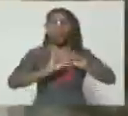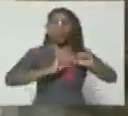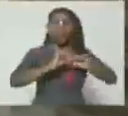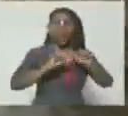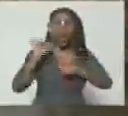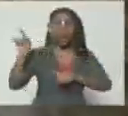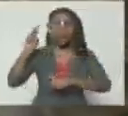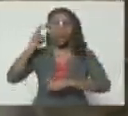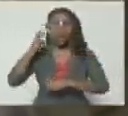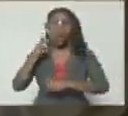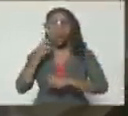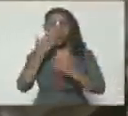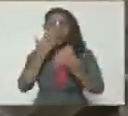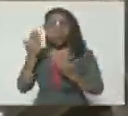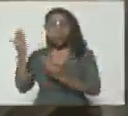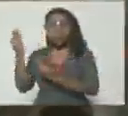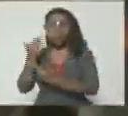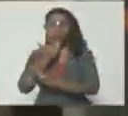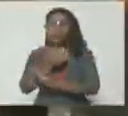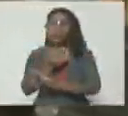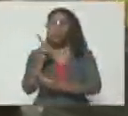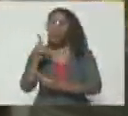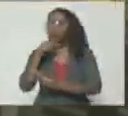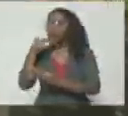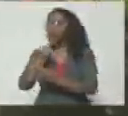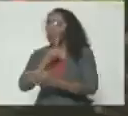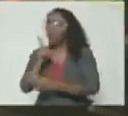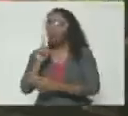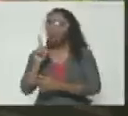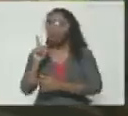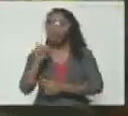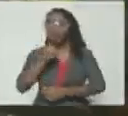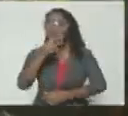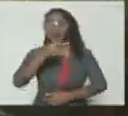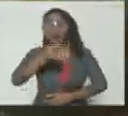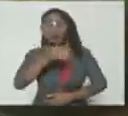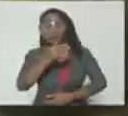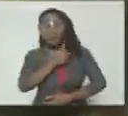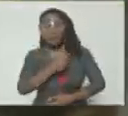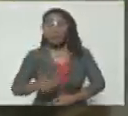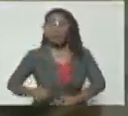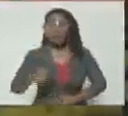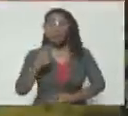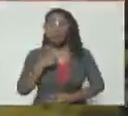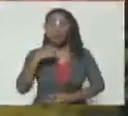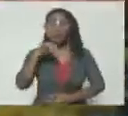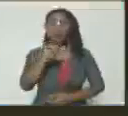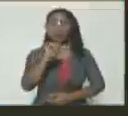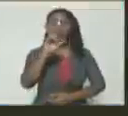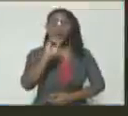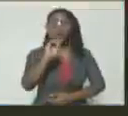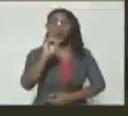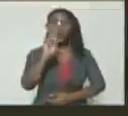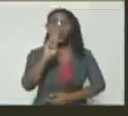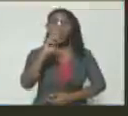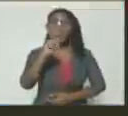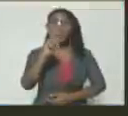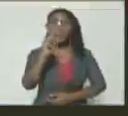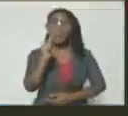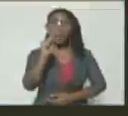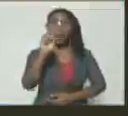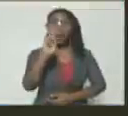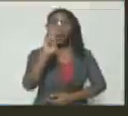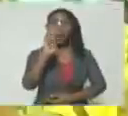chocolate. Permiso. Adelante. ¿Cómo te llamas tú? Buenas tardes, presidente. Yo soy Yormarelis Pericaguán, maestra chocolatera